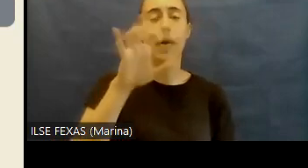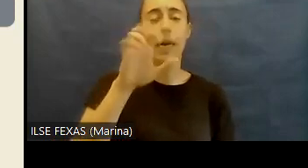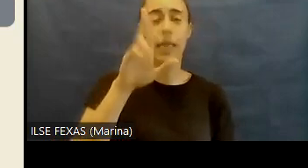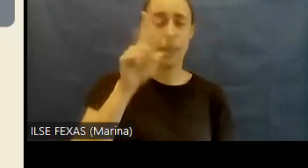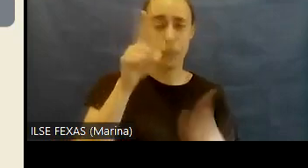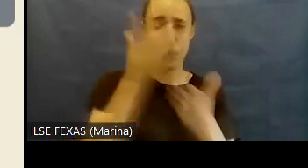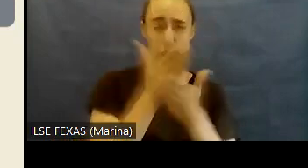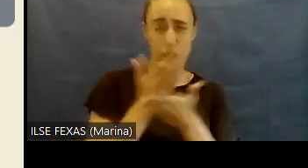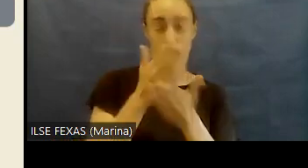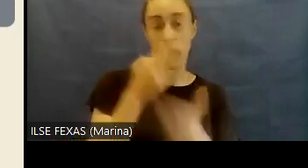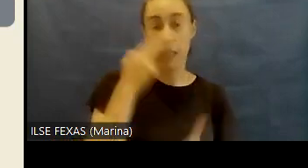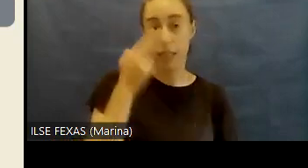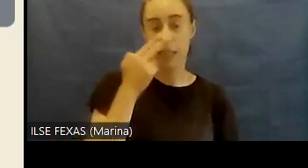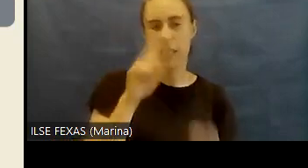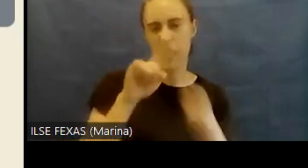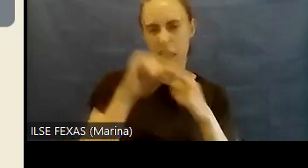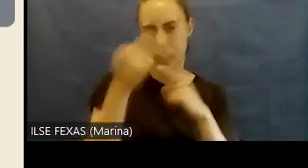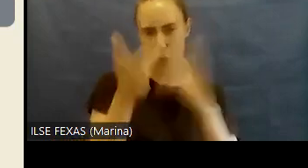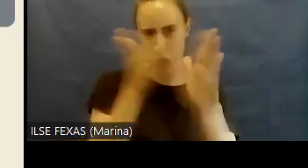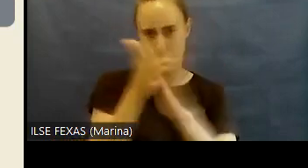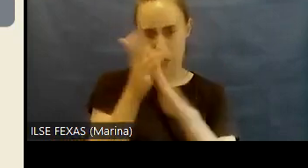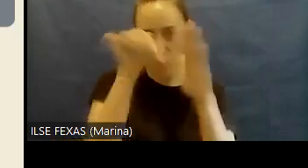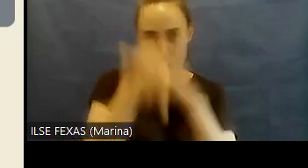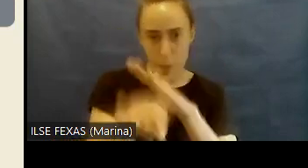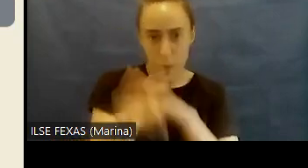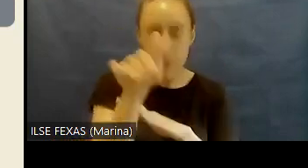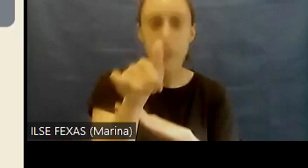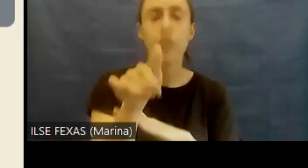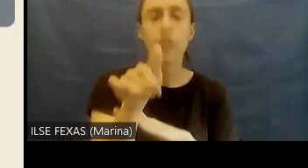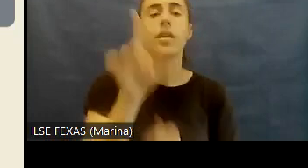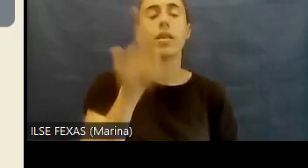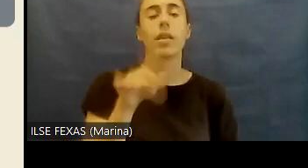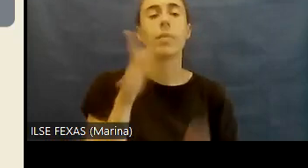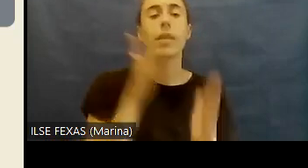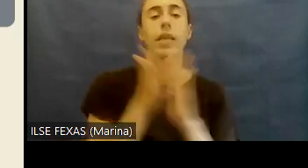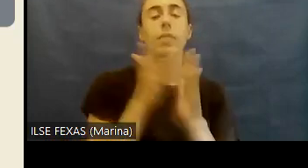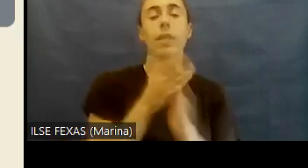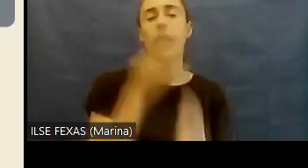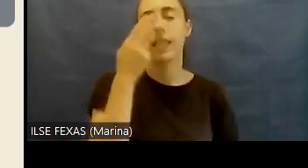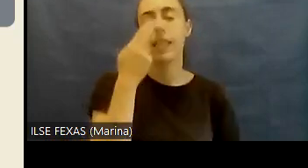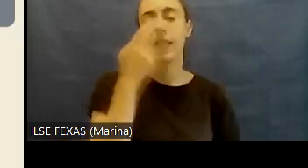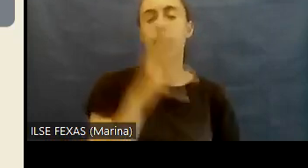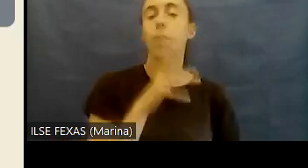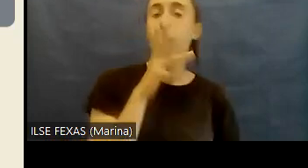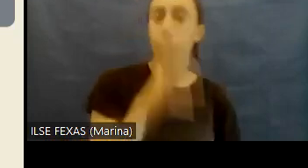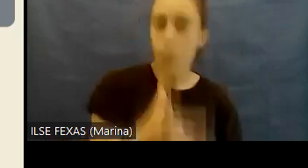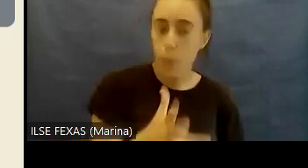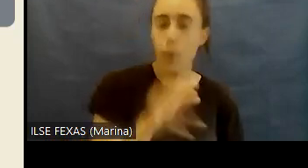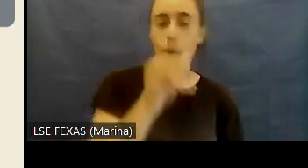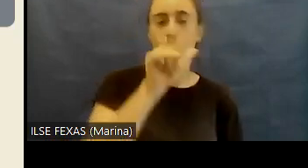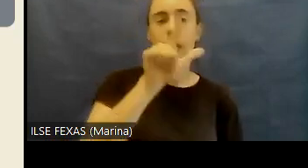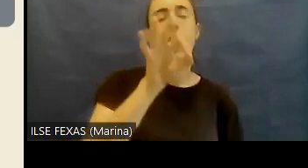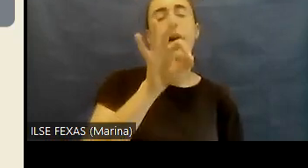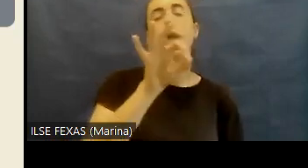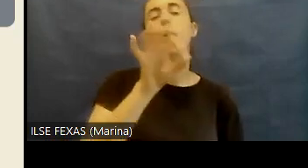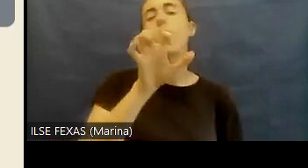sentido. Ahora cuando lleguemos a él os lo explicaré y os explicaré sobre todo por qué puede resultar interesante la aplicación del gel de